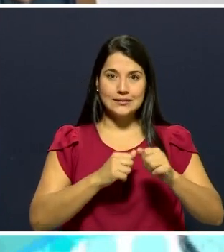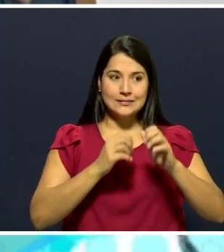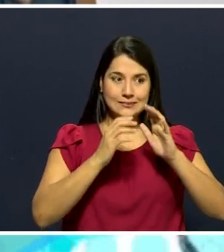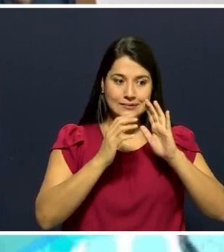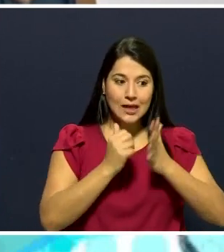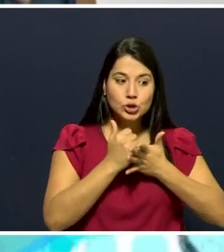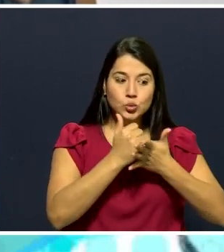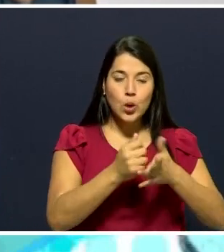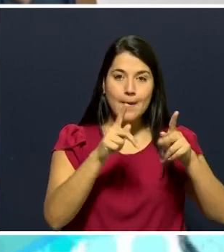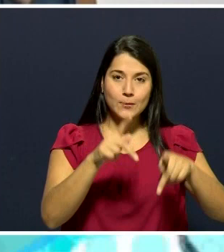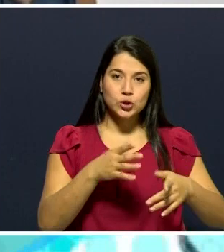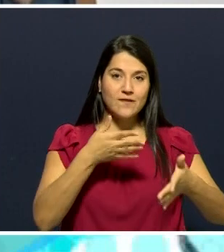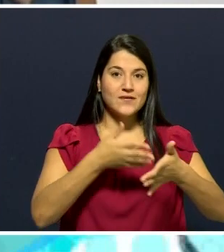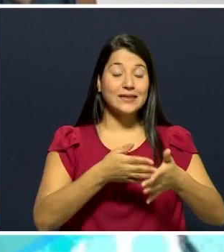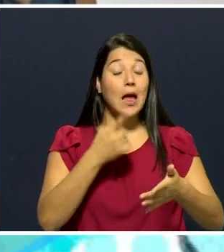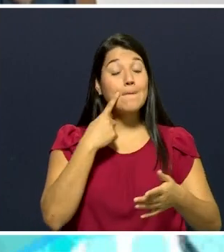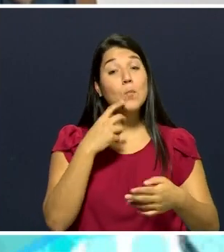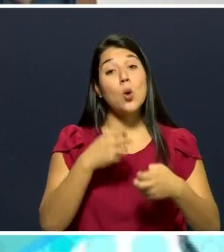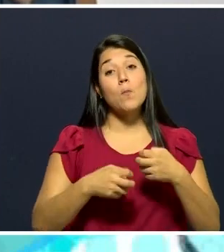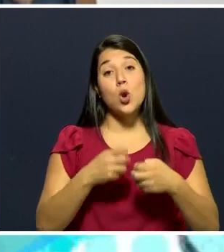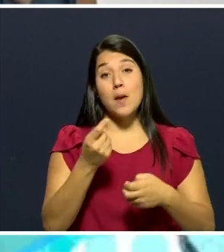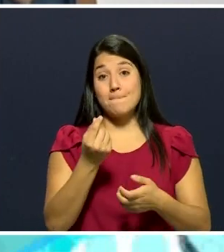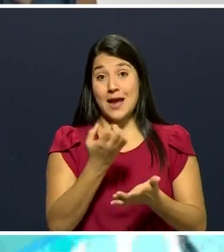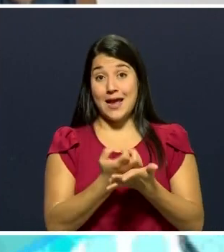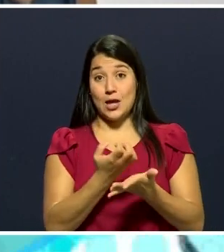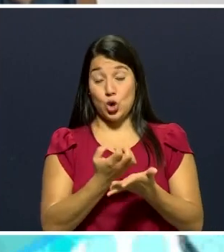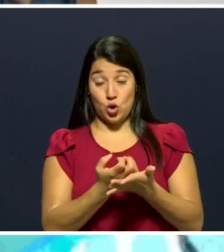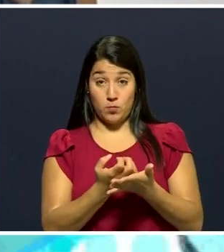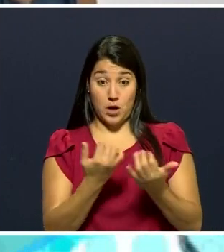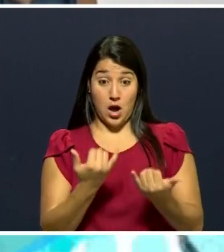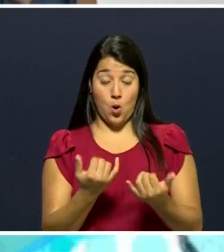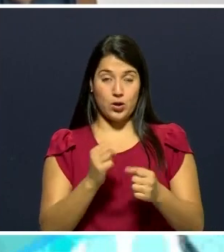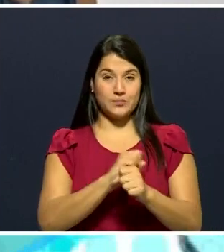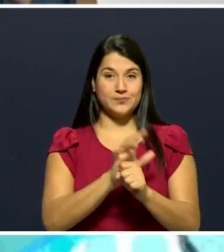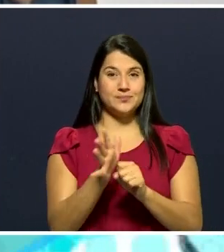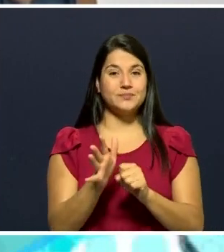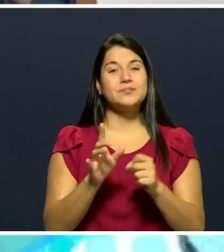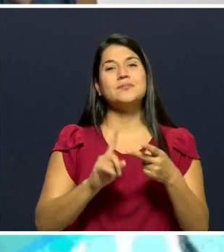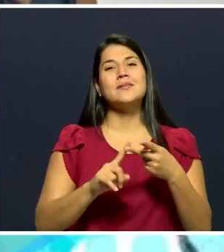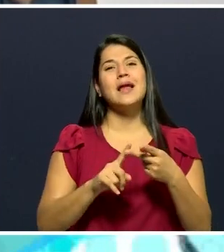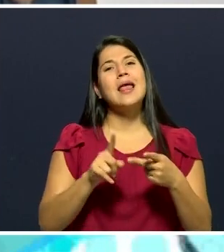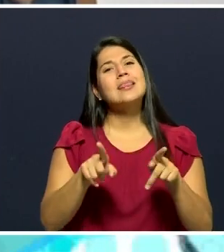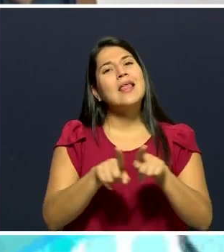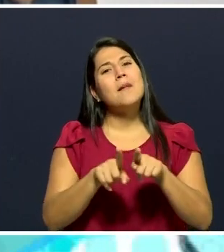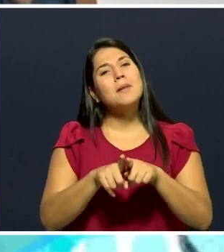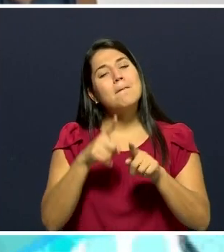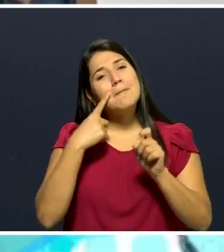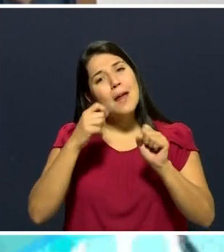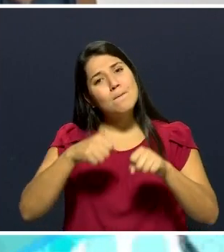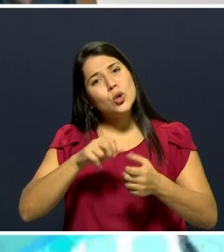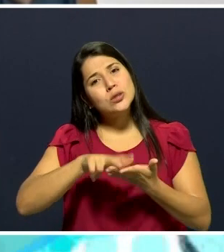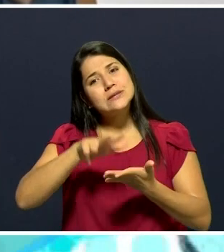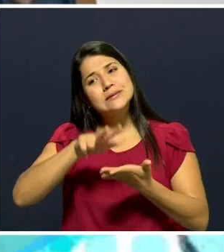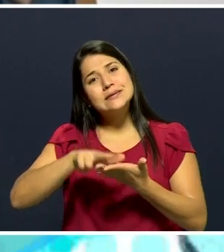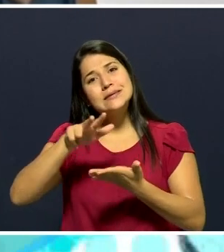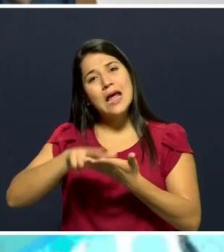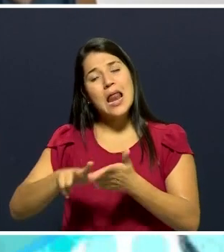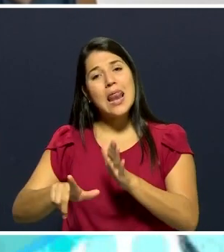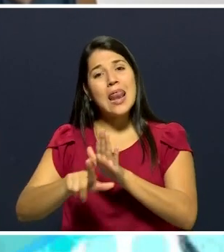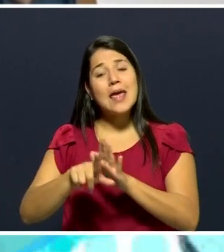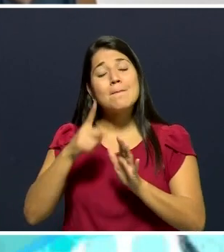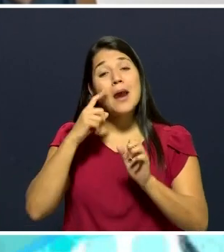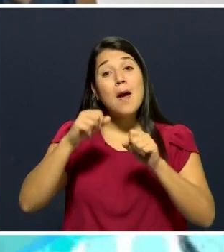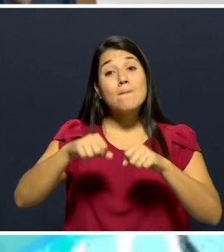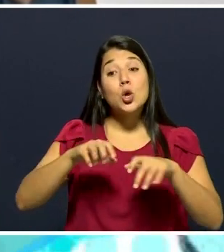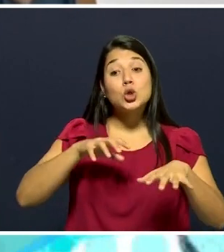crisis económica y también para articular las leyes que se van a necesitar para reconstruir y reactivar la